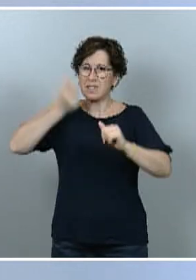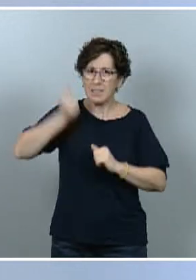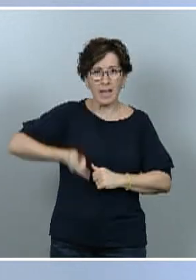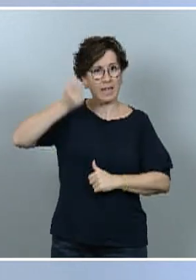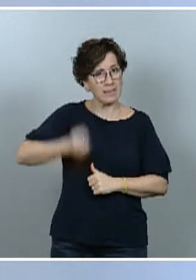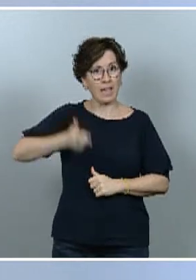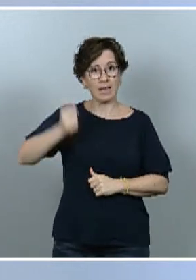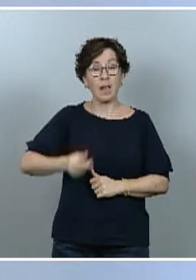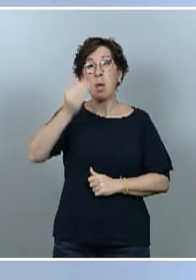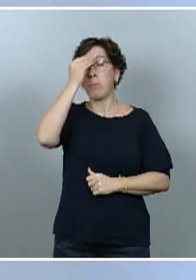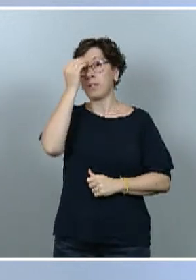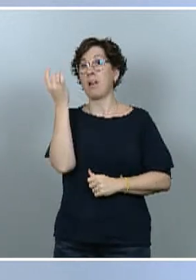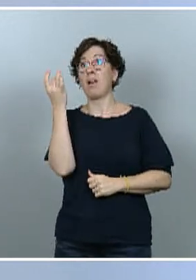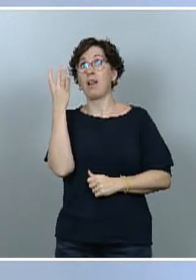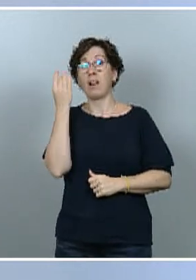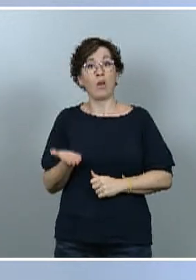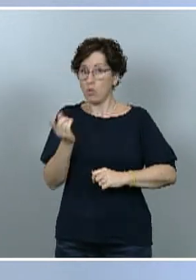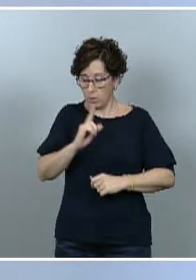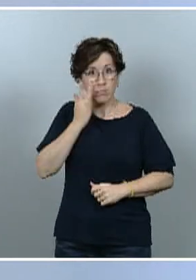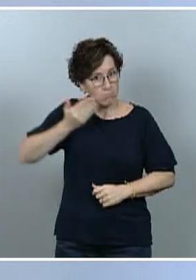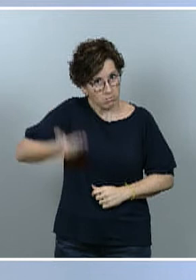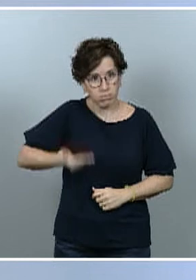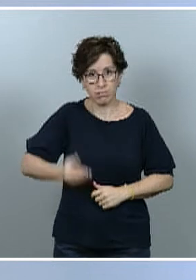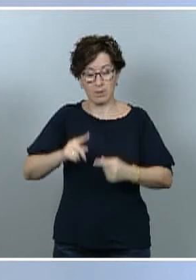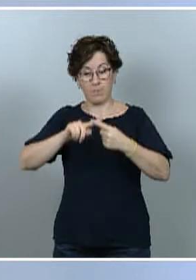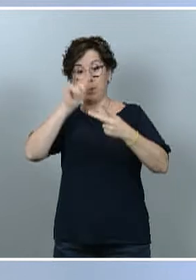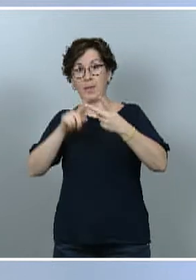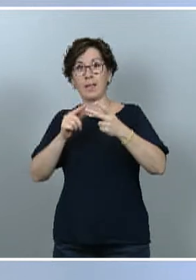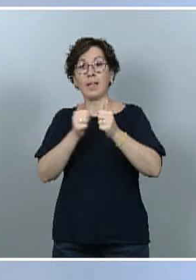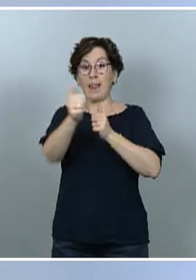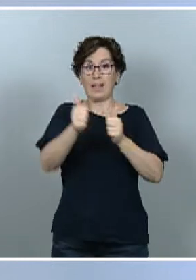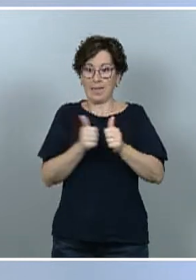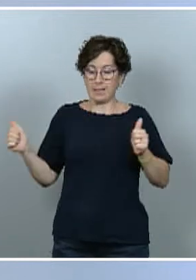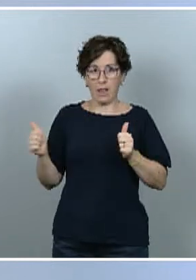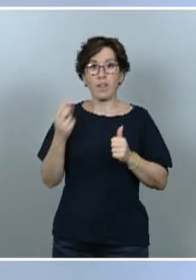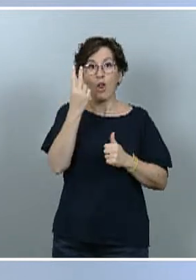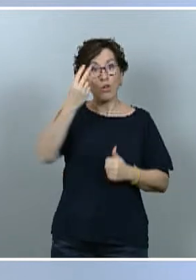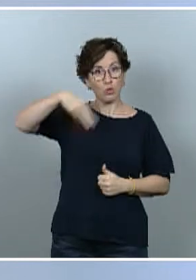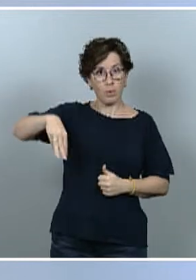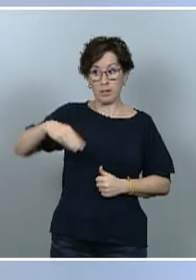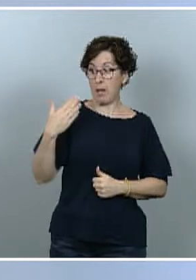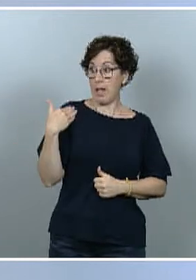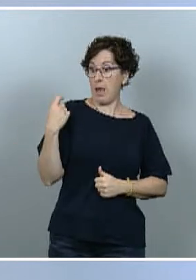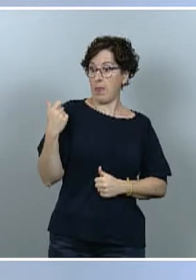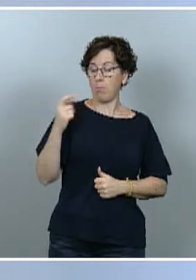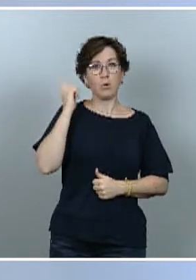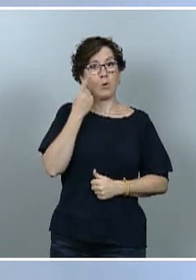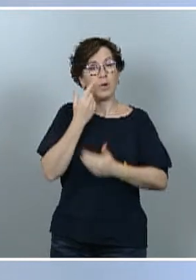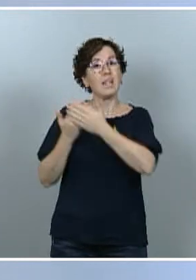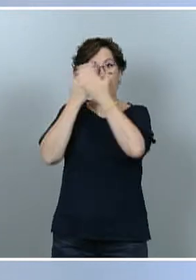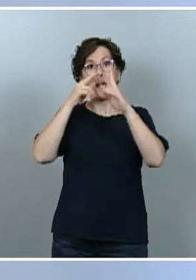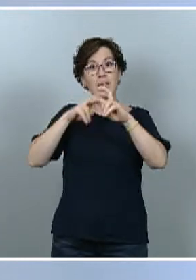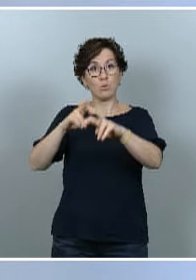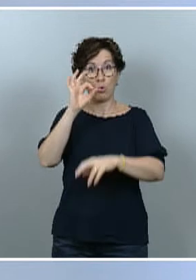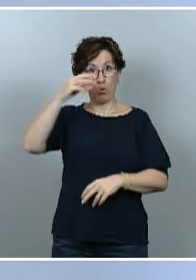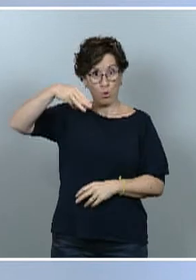por banal que parezca es esencial. La distancia interpersonal de 2 metros. Hemos conocido recientemente estudios de la Organización Mundial de la Salud.